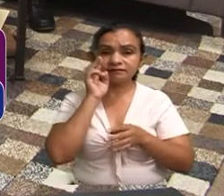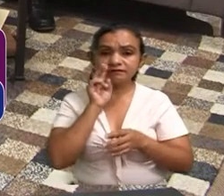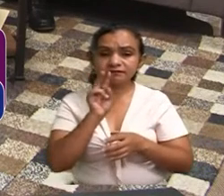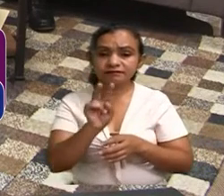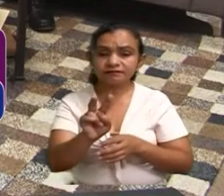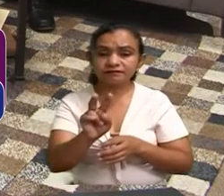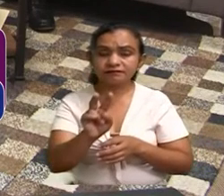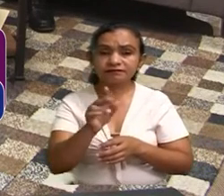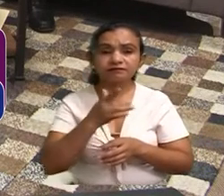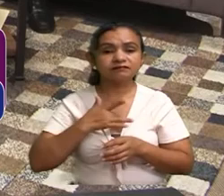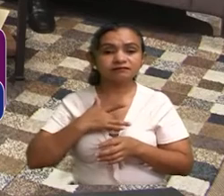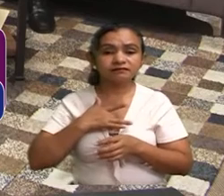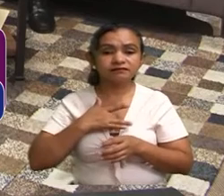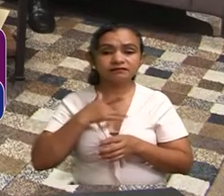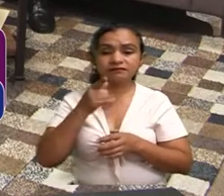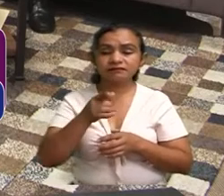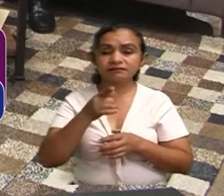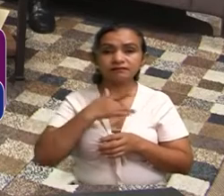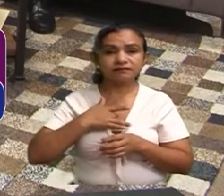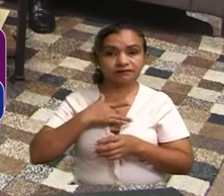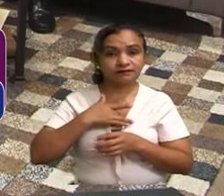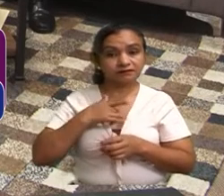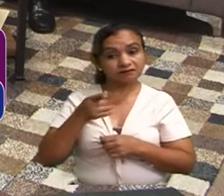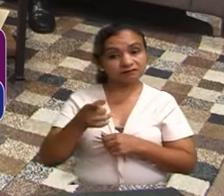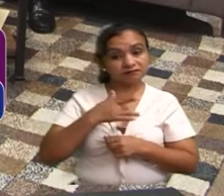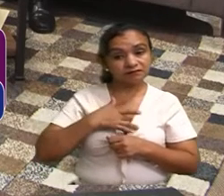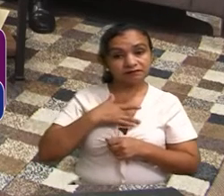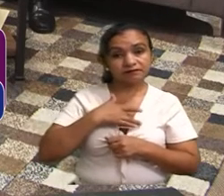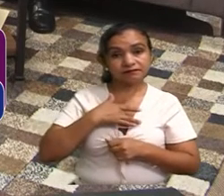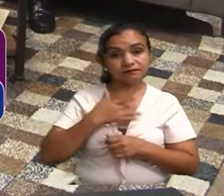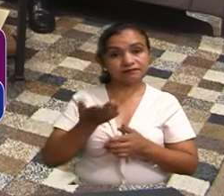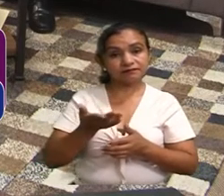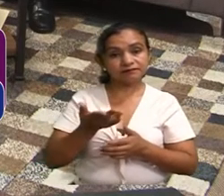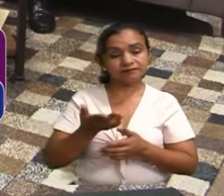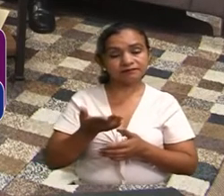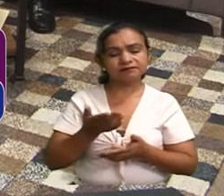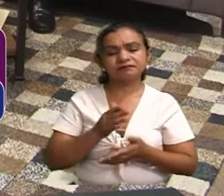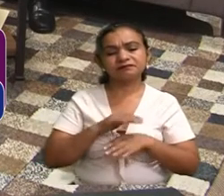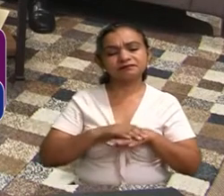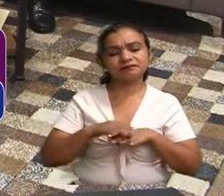la gente necesitaba. Exacto. Entonces, como la gente necesita, le vamos a dar